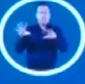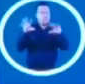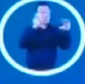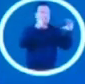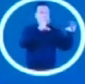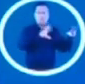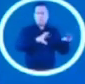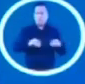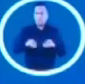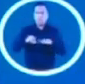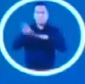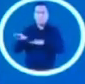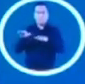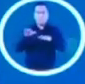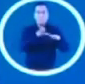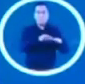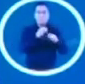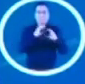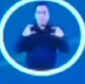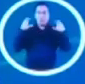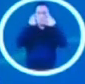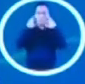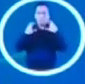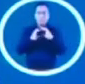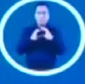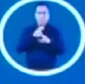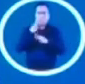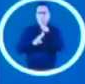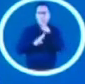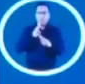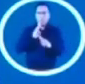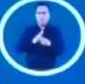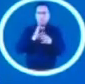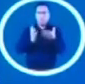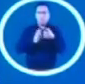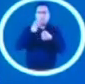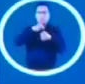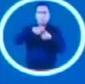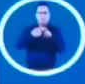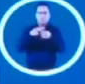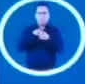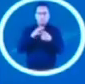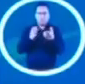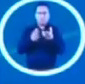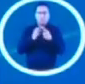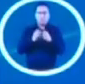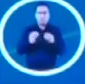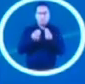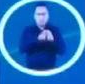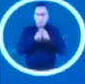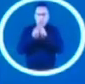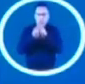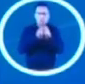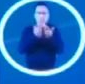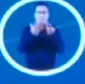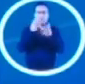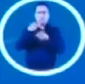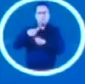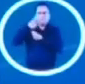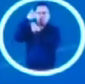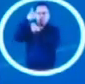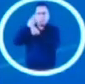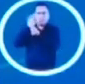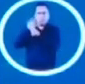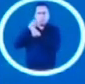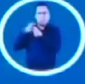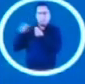representantes del comercio en todo el mundo, miembros de Consejo General y del Comité Ejecutivo de la Federación Mundial